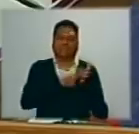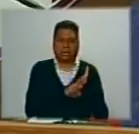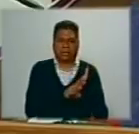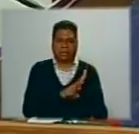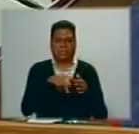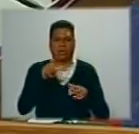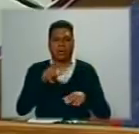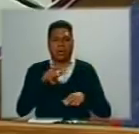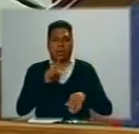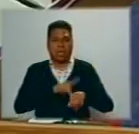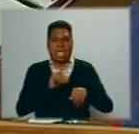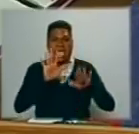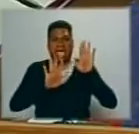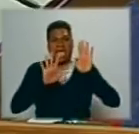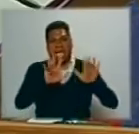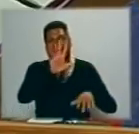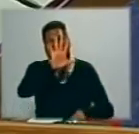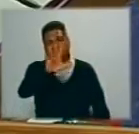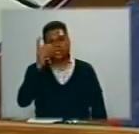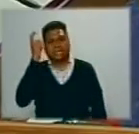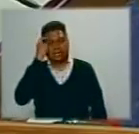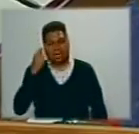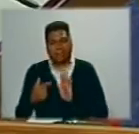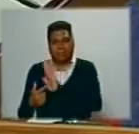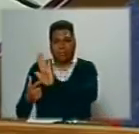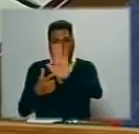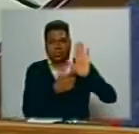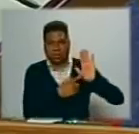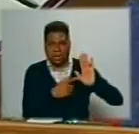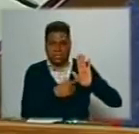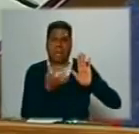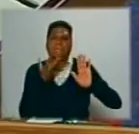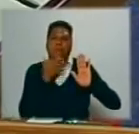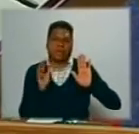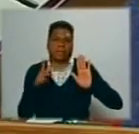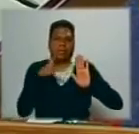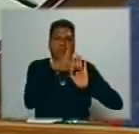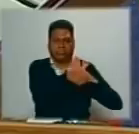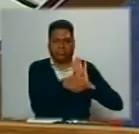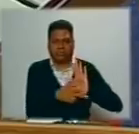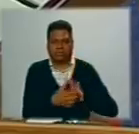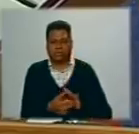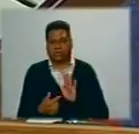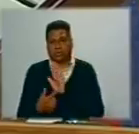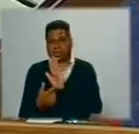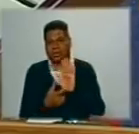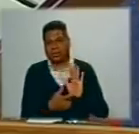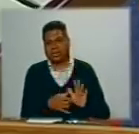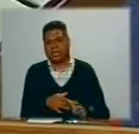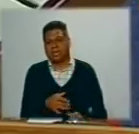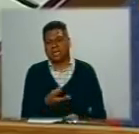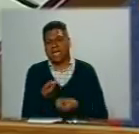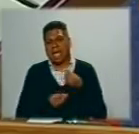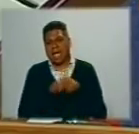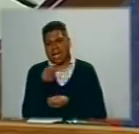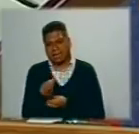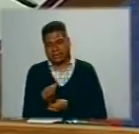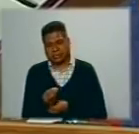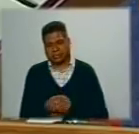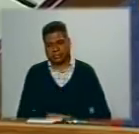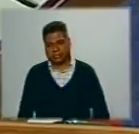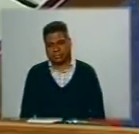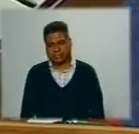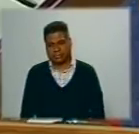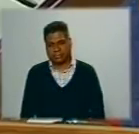plazo máximo de 15 días continuos para demostrar que la interrupción o alteración no le es imputable, si ese fuera el caso. De lo contrario,